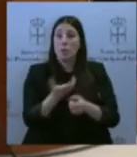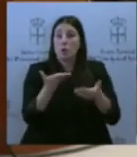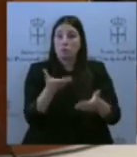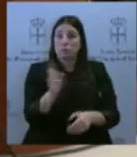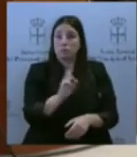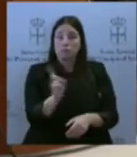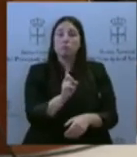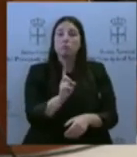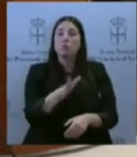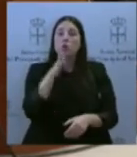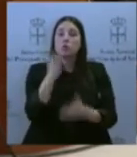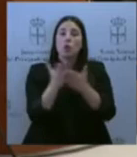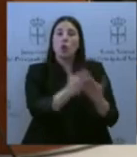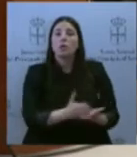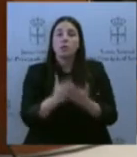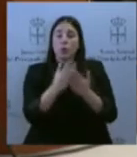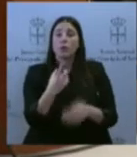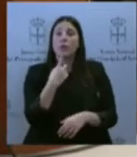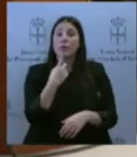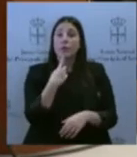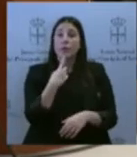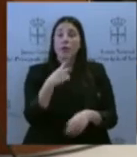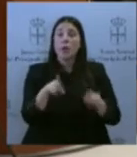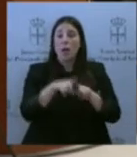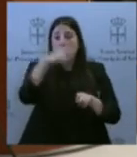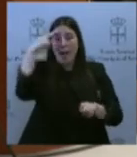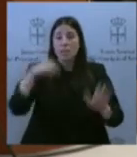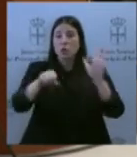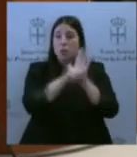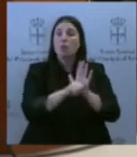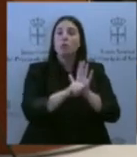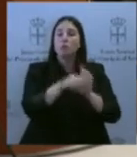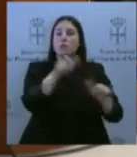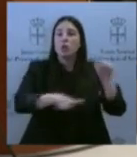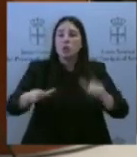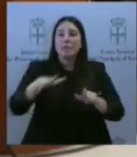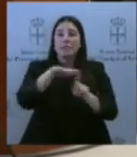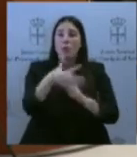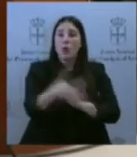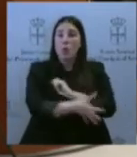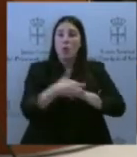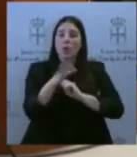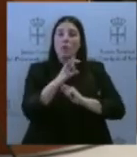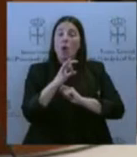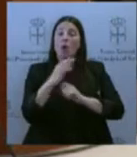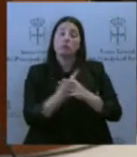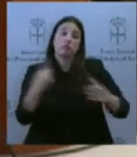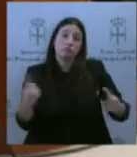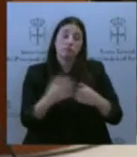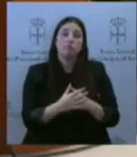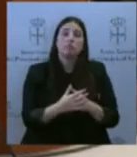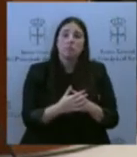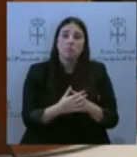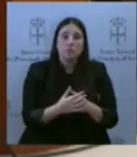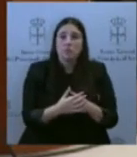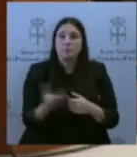desmienten el estereotipo que dibuja a las personas en situación de pobreza o exclusión social como pasivas y desmotivadas.